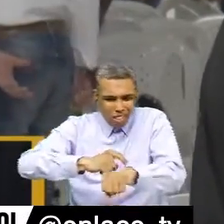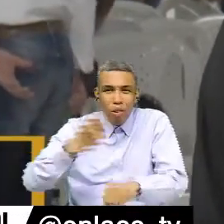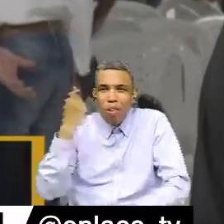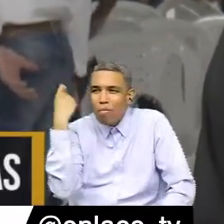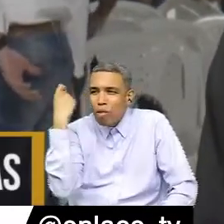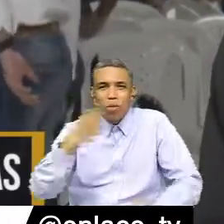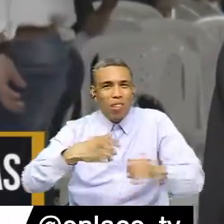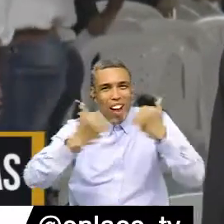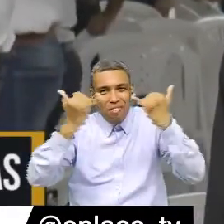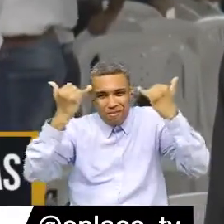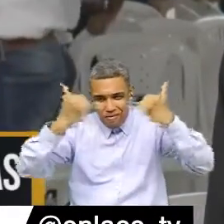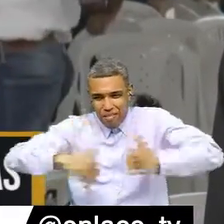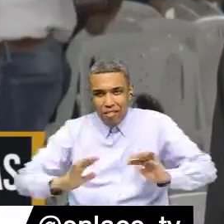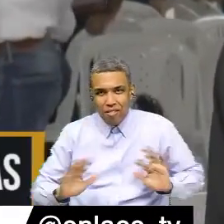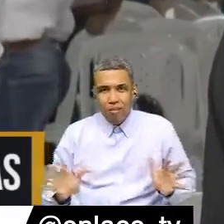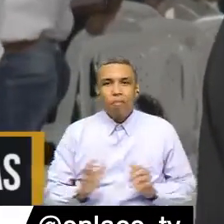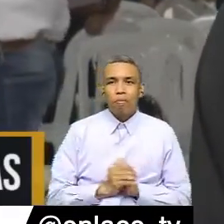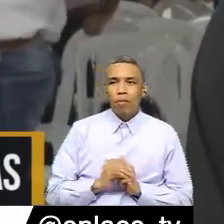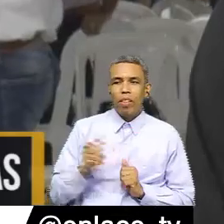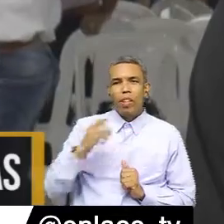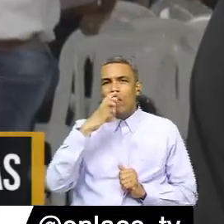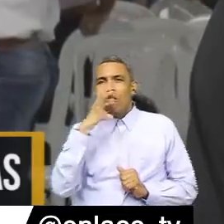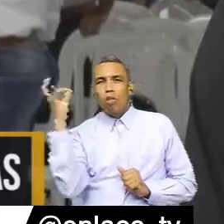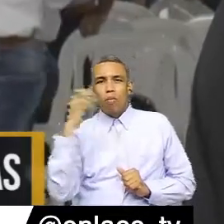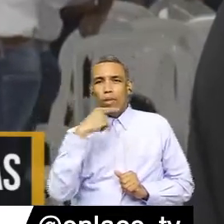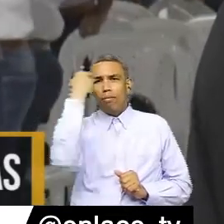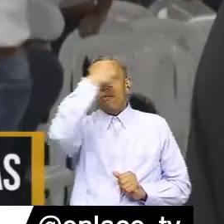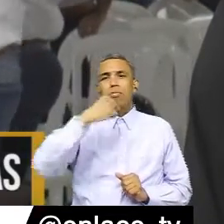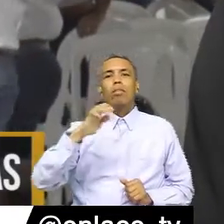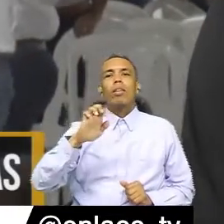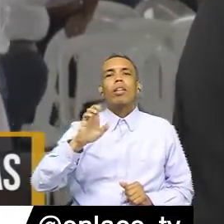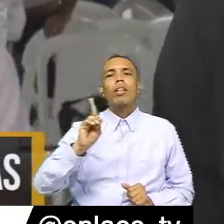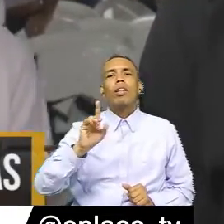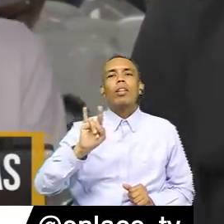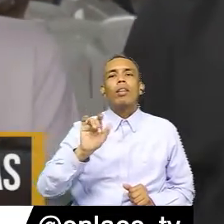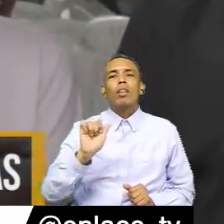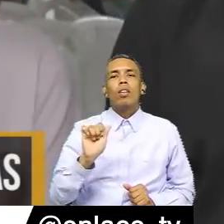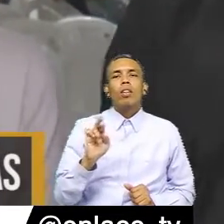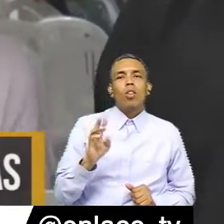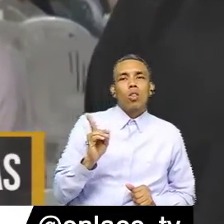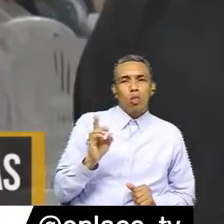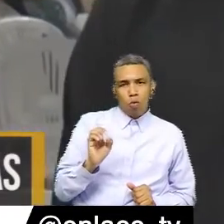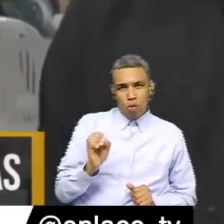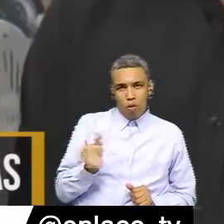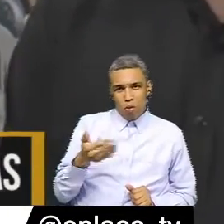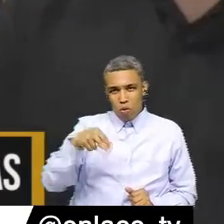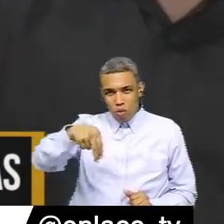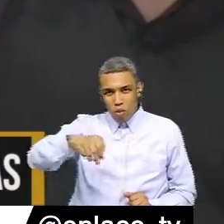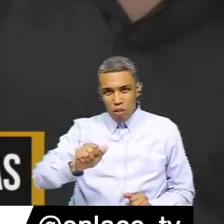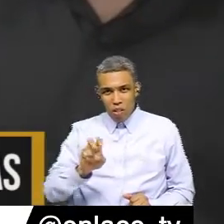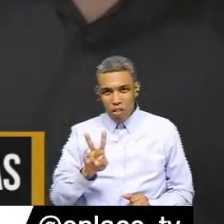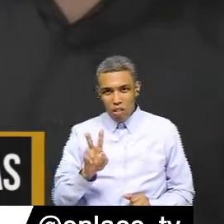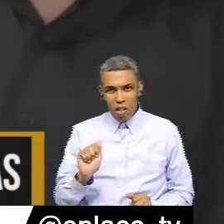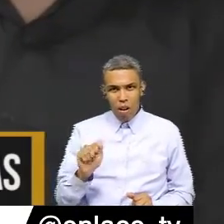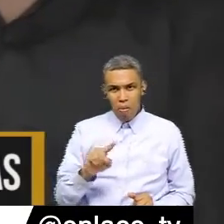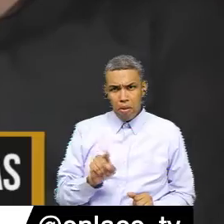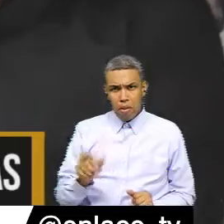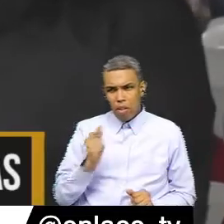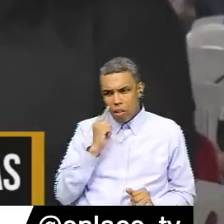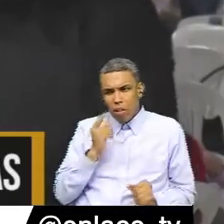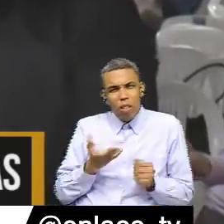la intervención de eduardo navas les coaching y nos va a contar precisamente que significa cambia tu chip que es eso que está